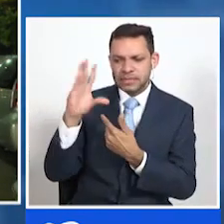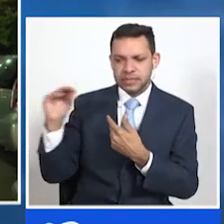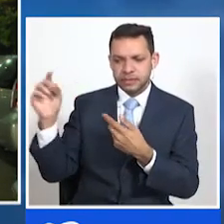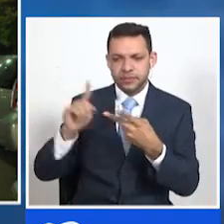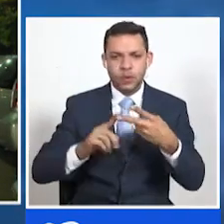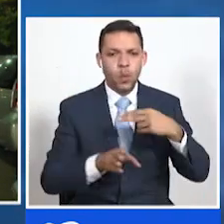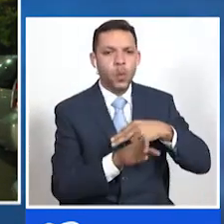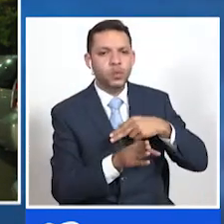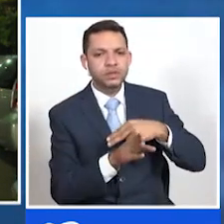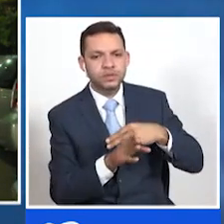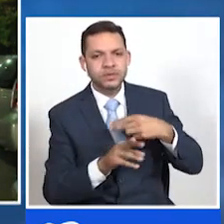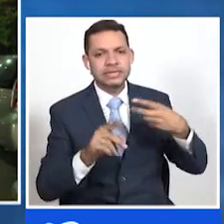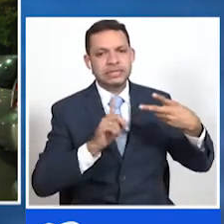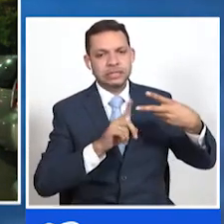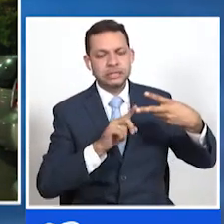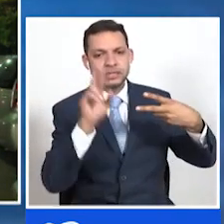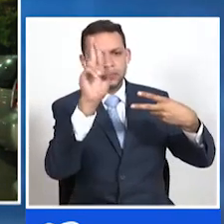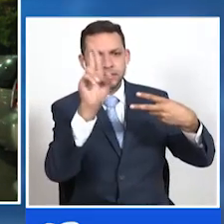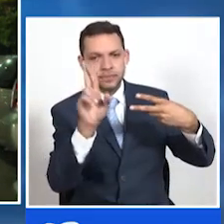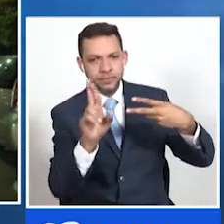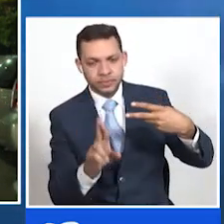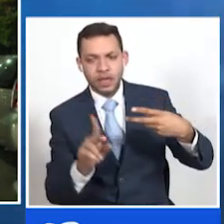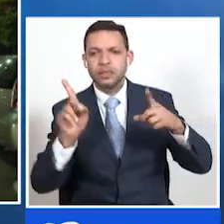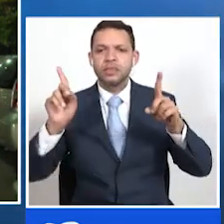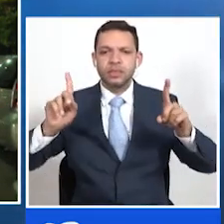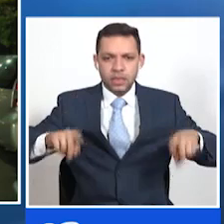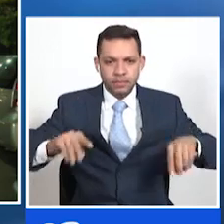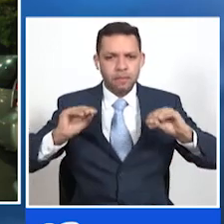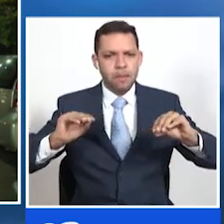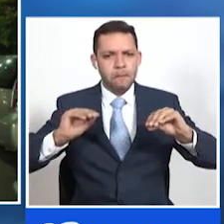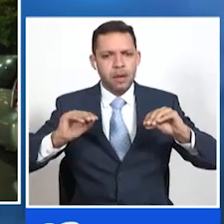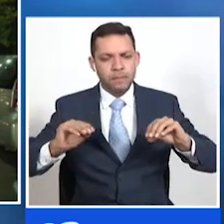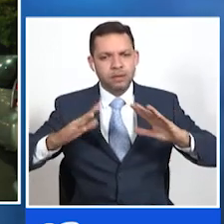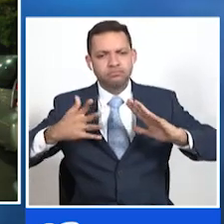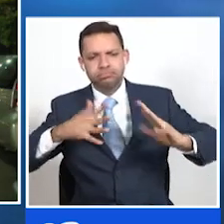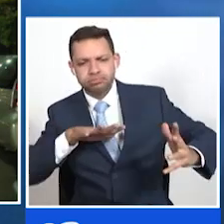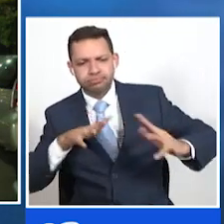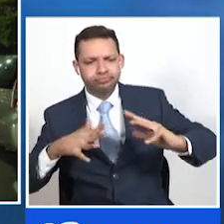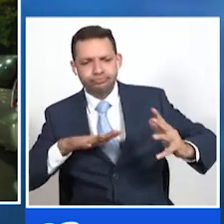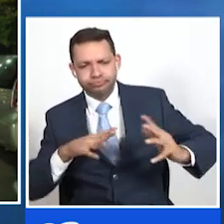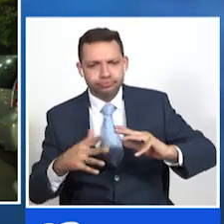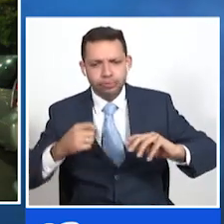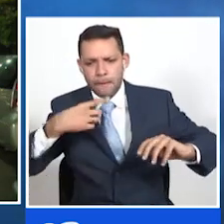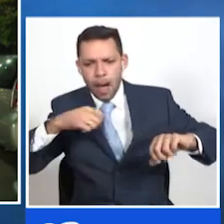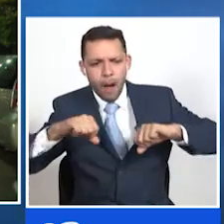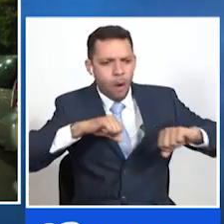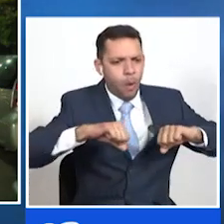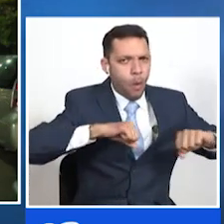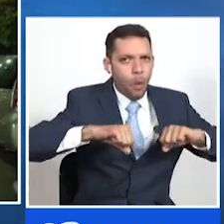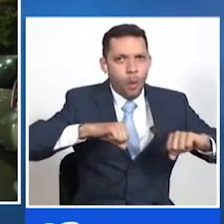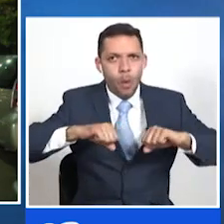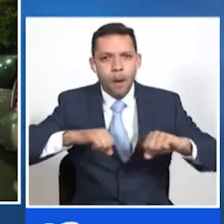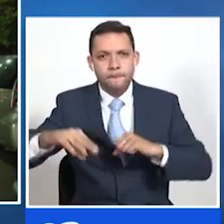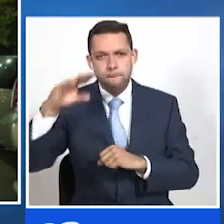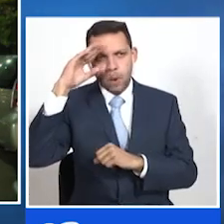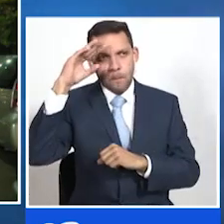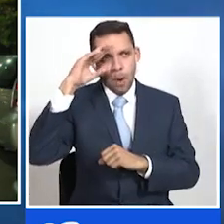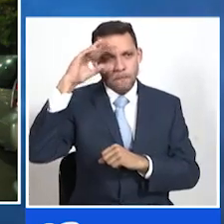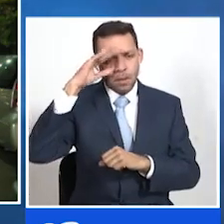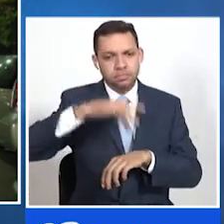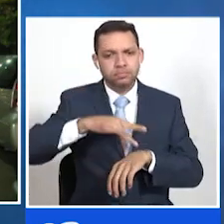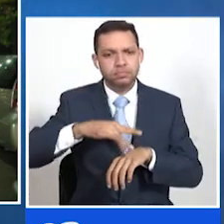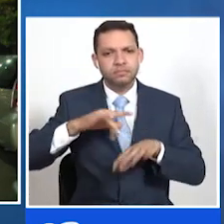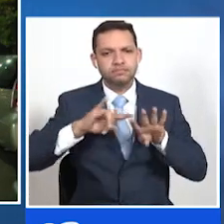de Risaralda, porque en las últimas horas también se ha conocido sobre los operativos que han venido adelantando las autoridades, específicamente redoblando la